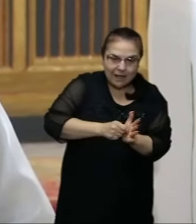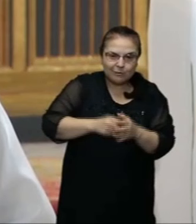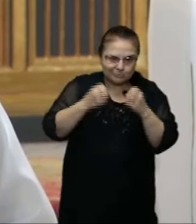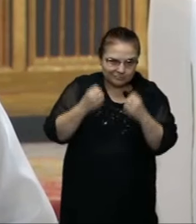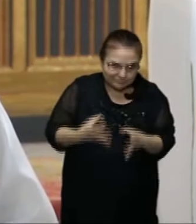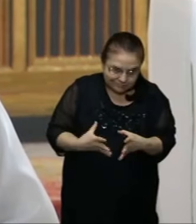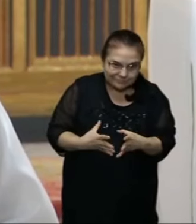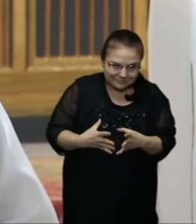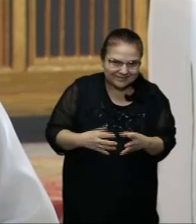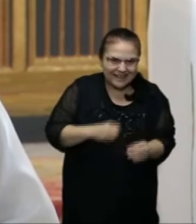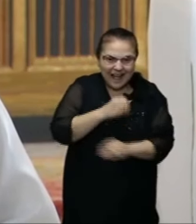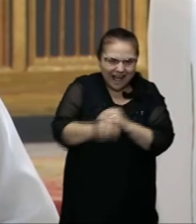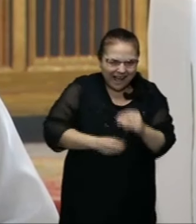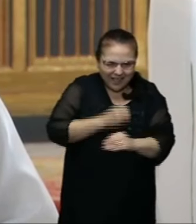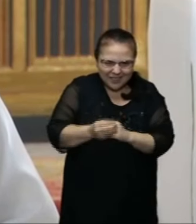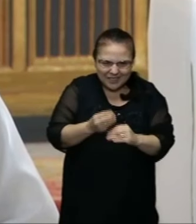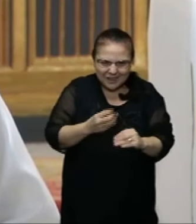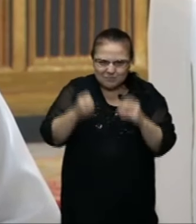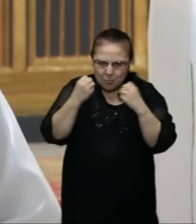con nosotros que dé buen fruto?